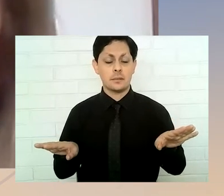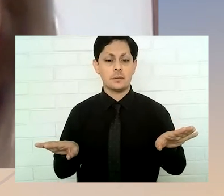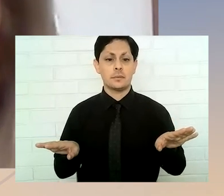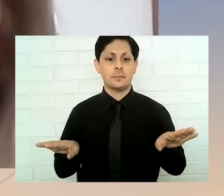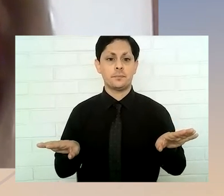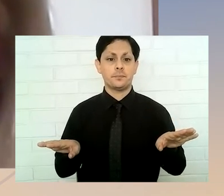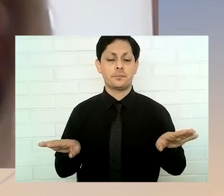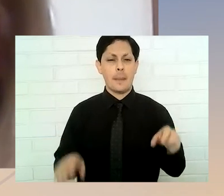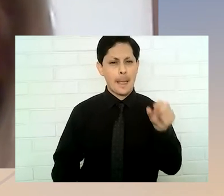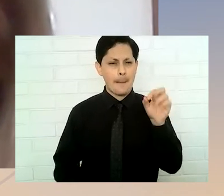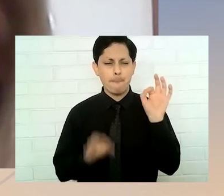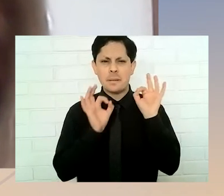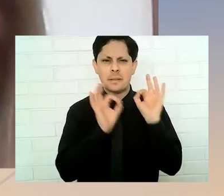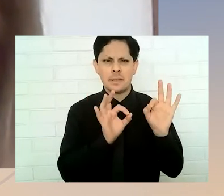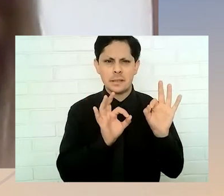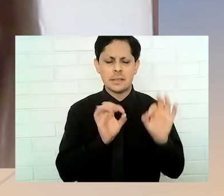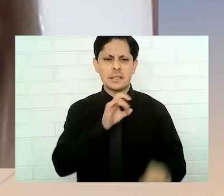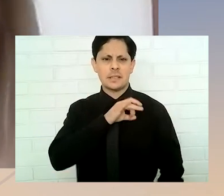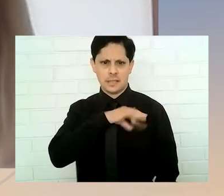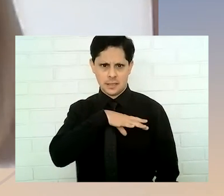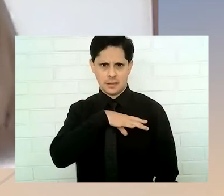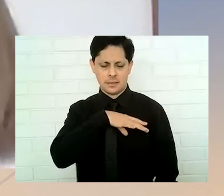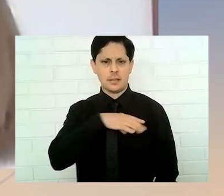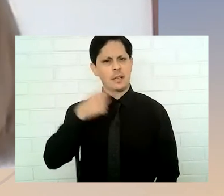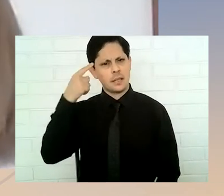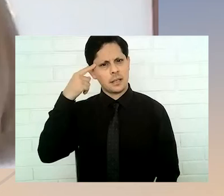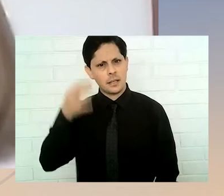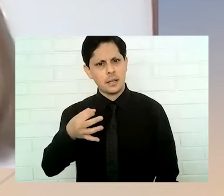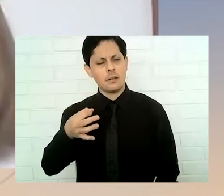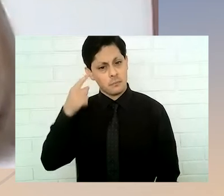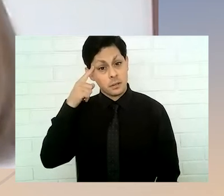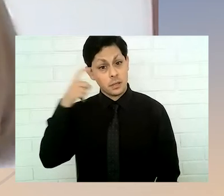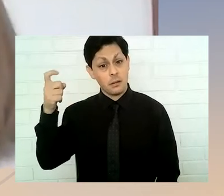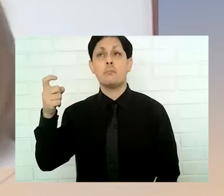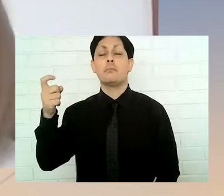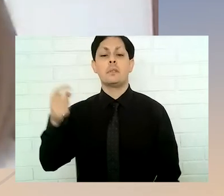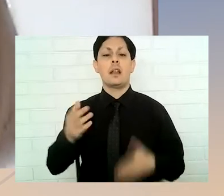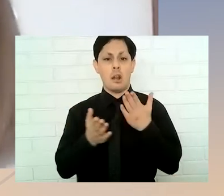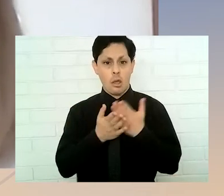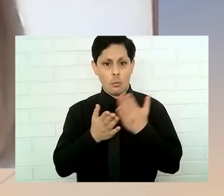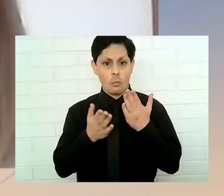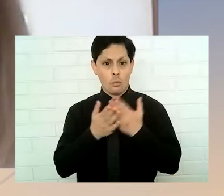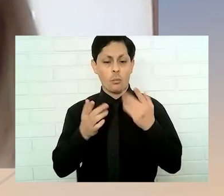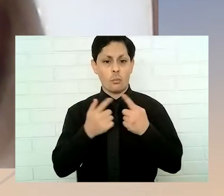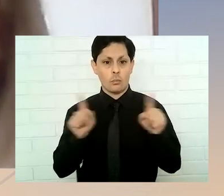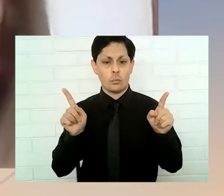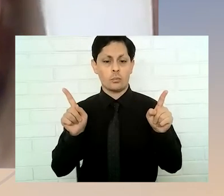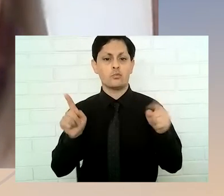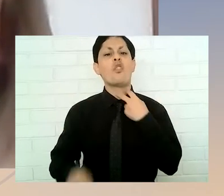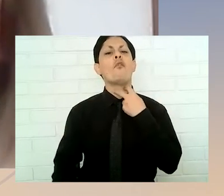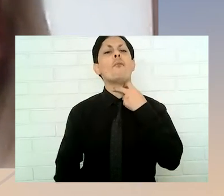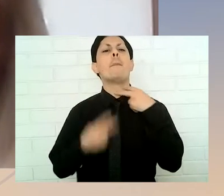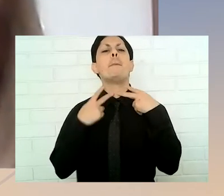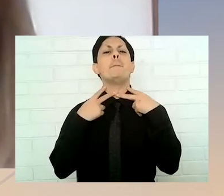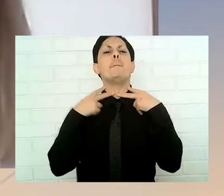refiriéndome especialmente al caso chileno, creo que educación diferencial debe alzar su voz,